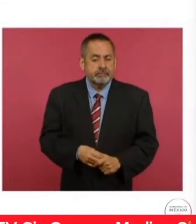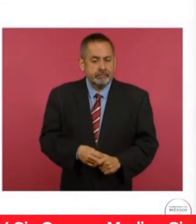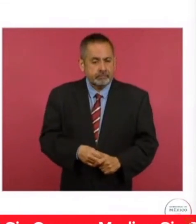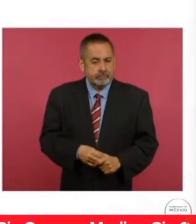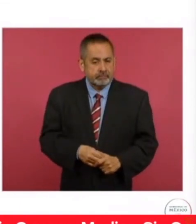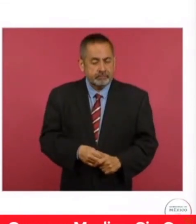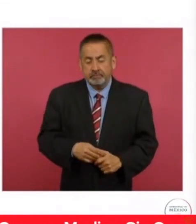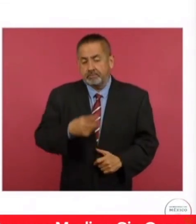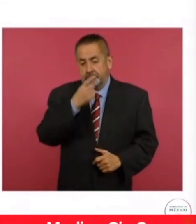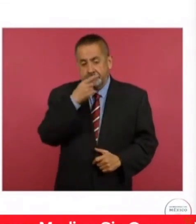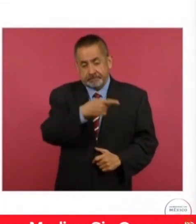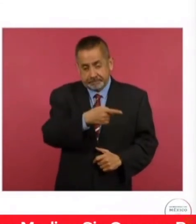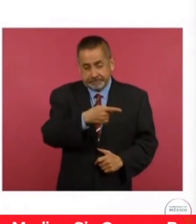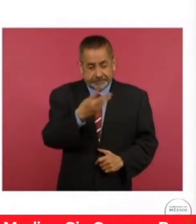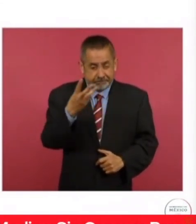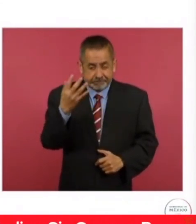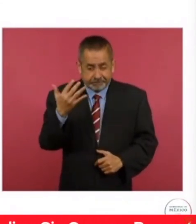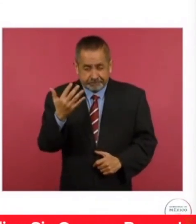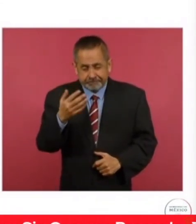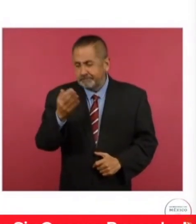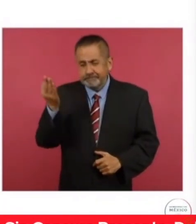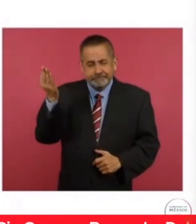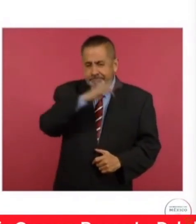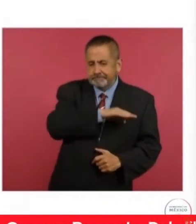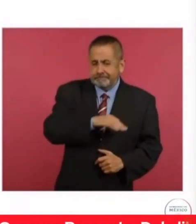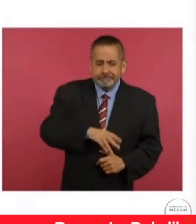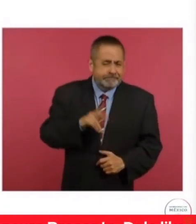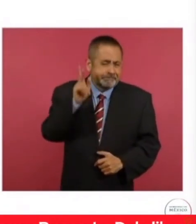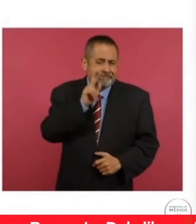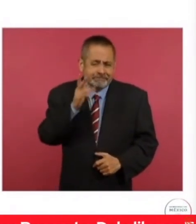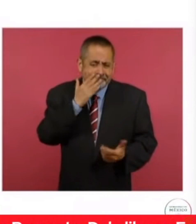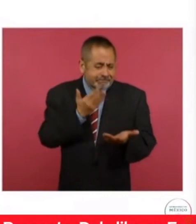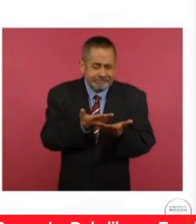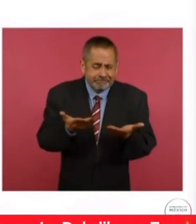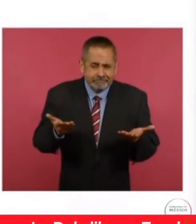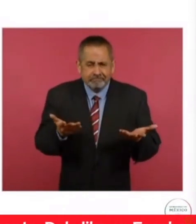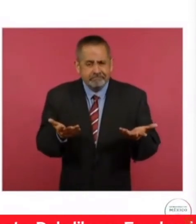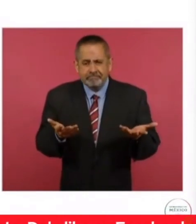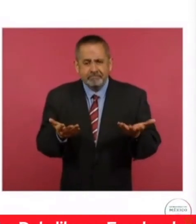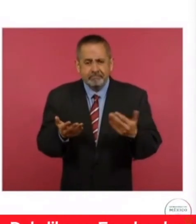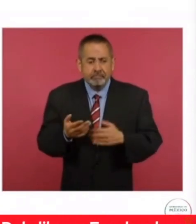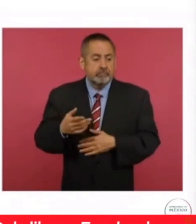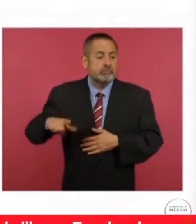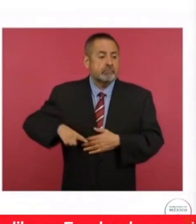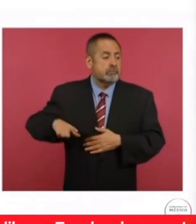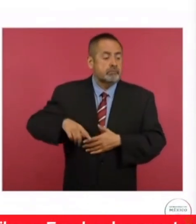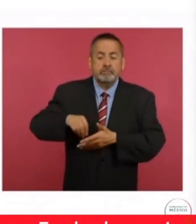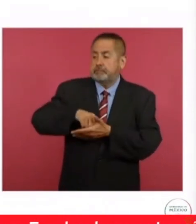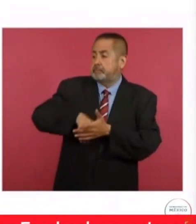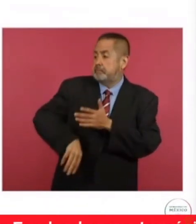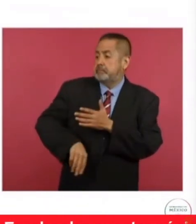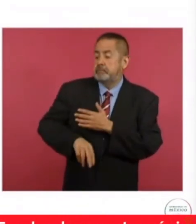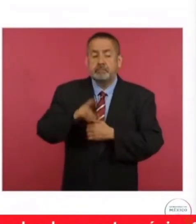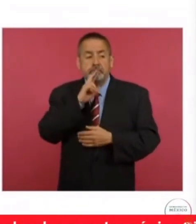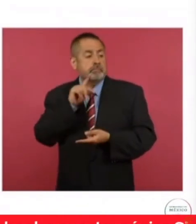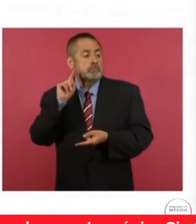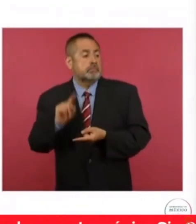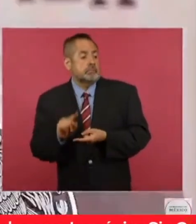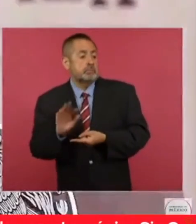que da es falsa, no presenta ninguna prueba y también es mentira que el gobierno minimice el número de